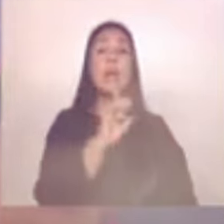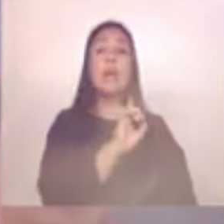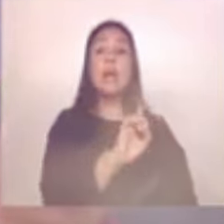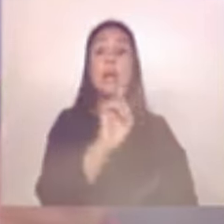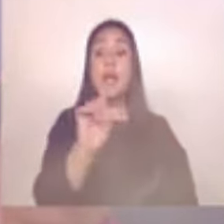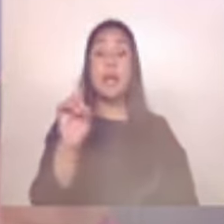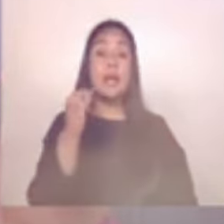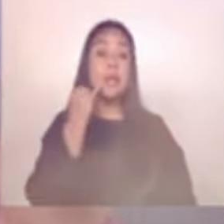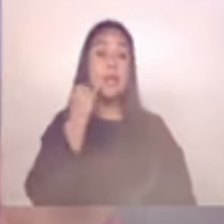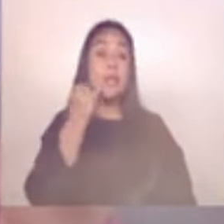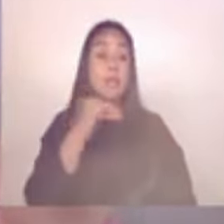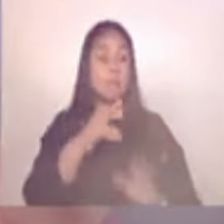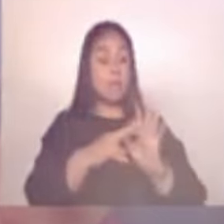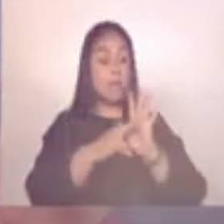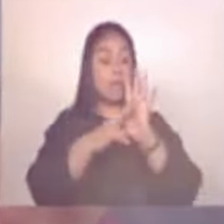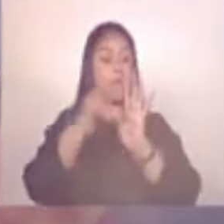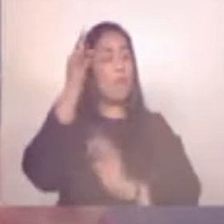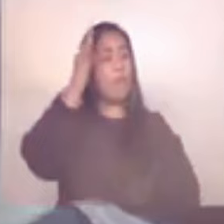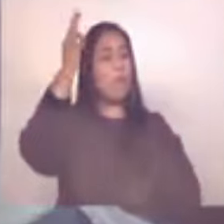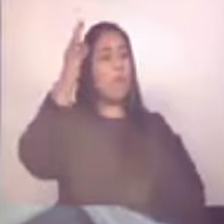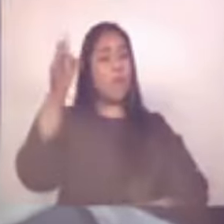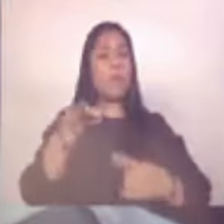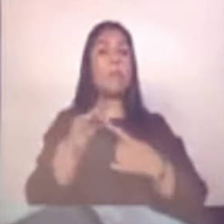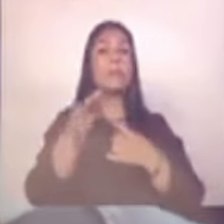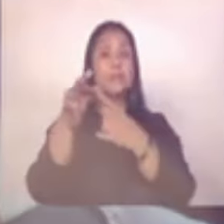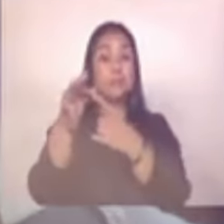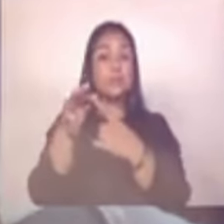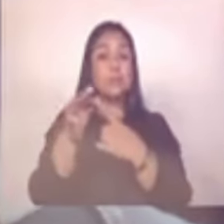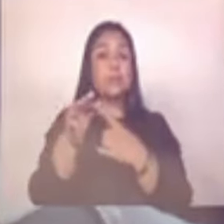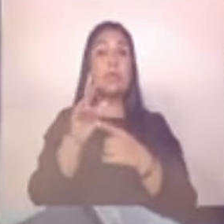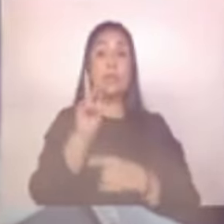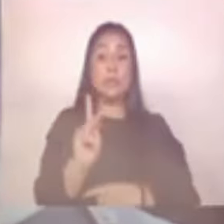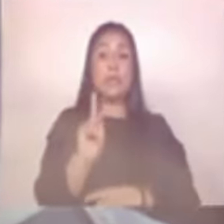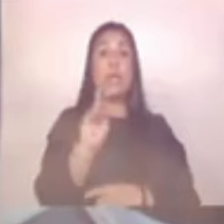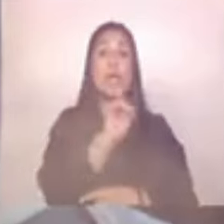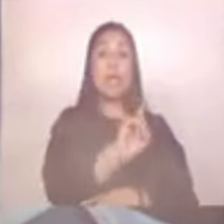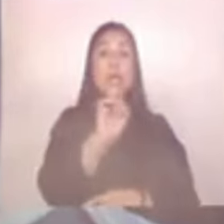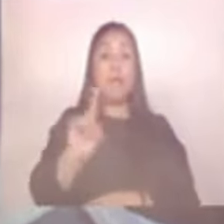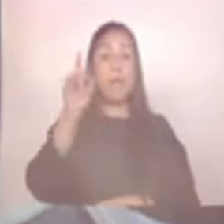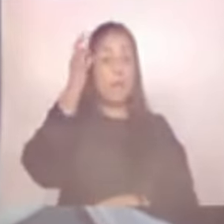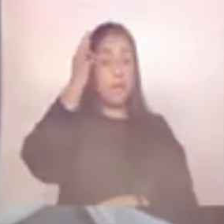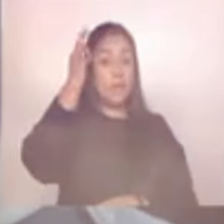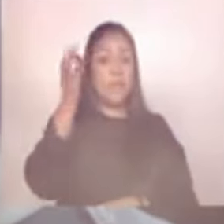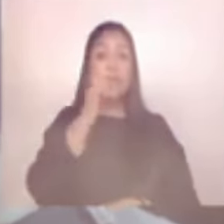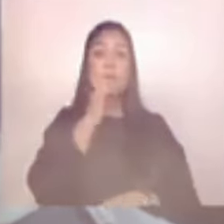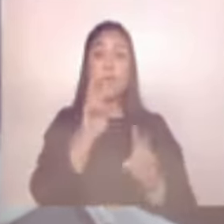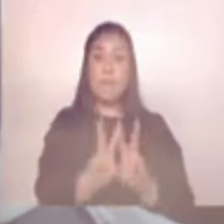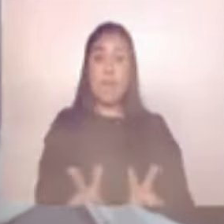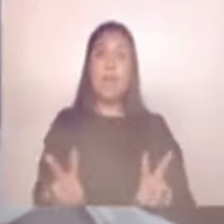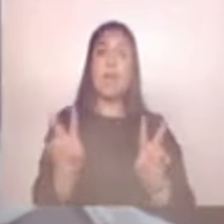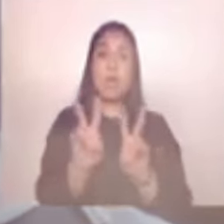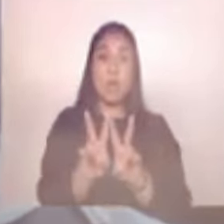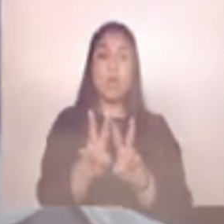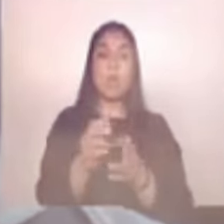cosmovisión particular y cada cosmovisión es un valor que enriquece nuestra